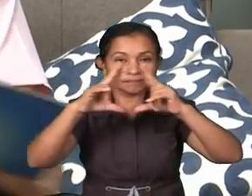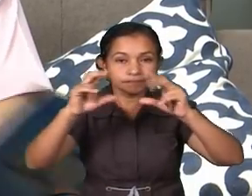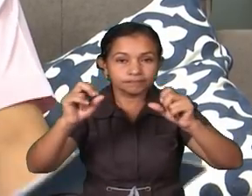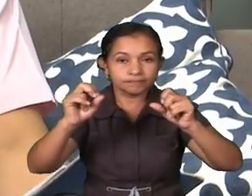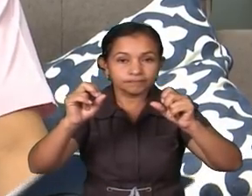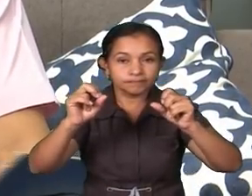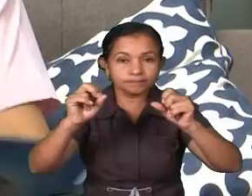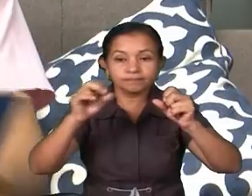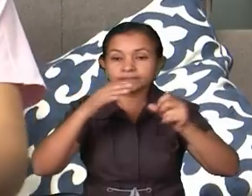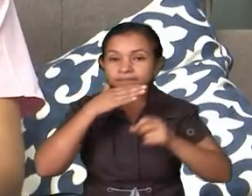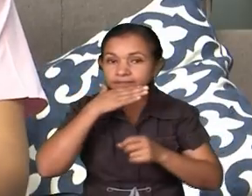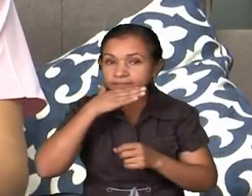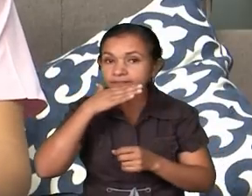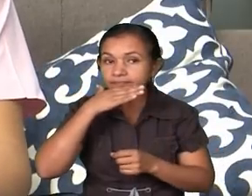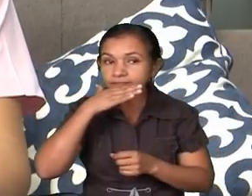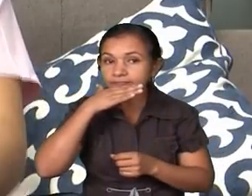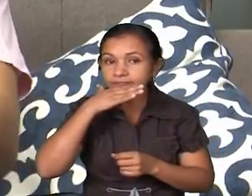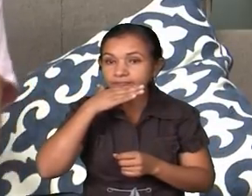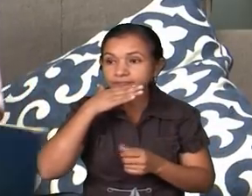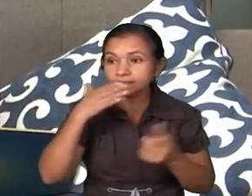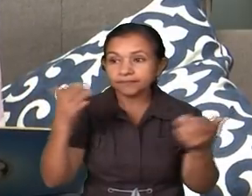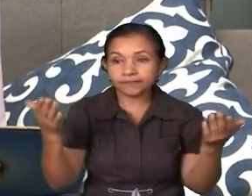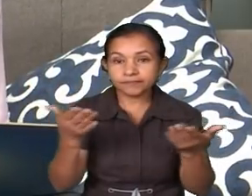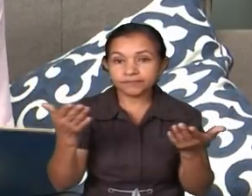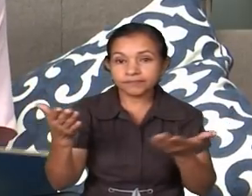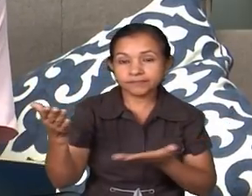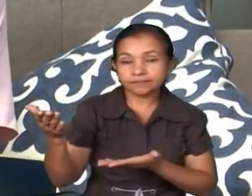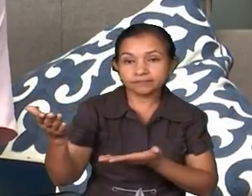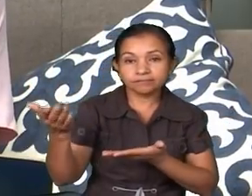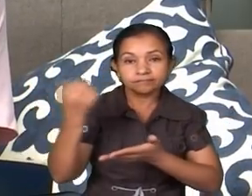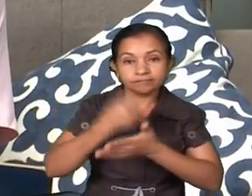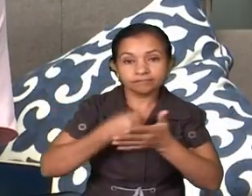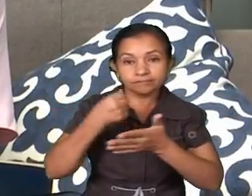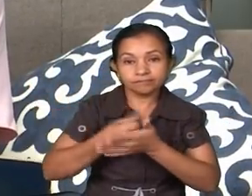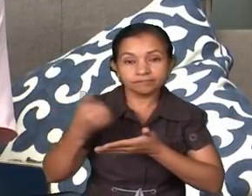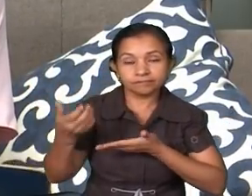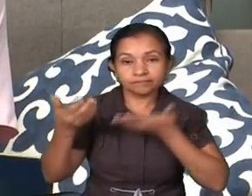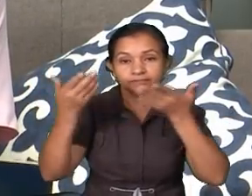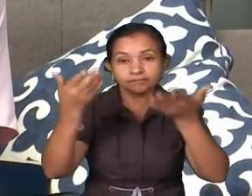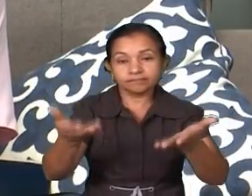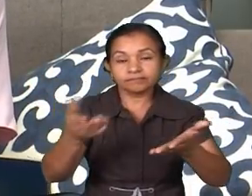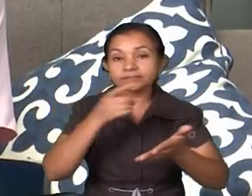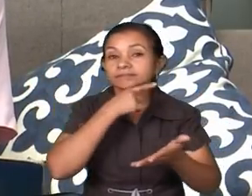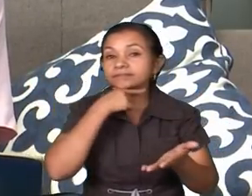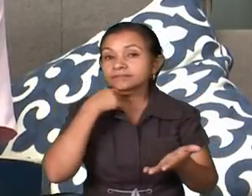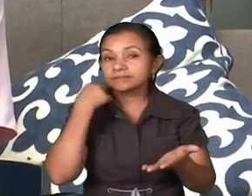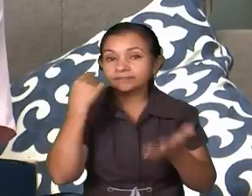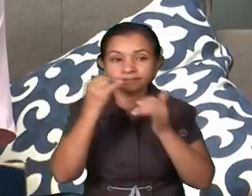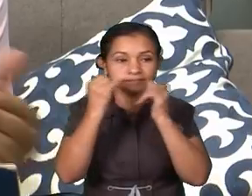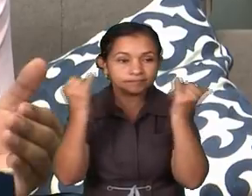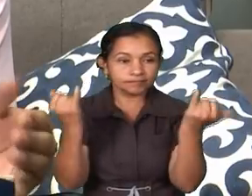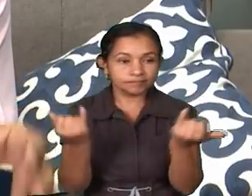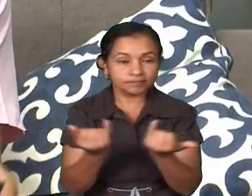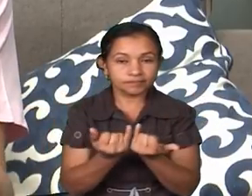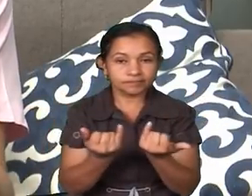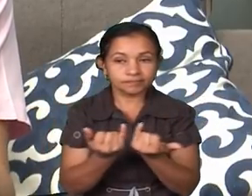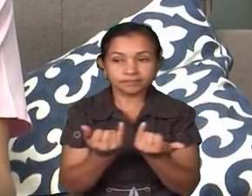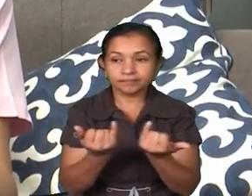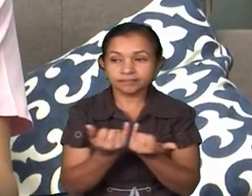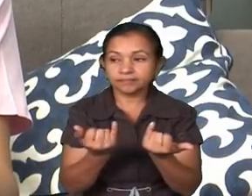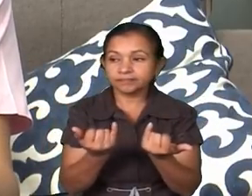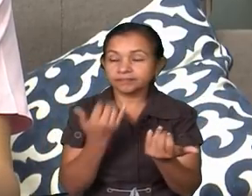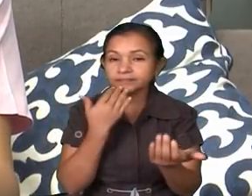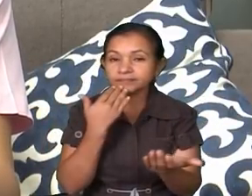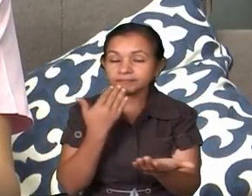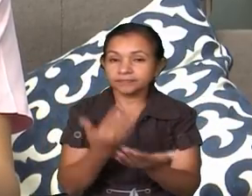las implicaciones que tiene y también la herencia de lucha atádica frente a esta realidad internacional y también